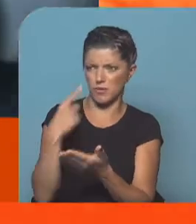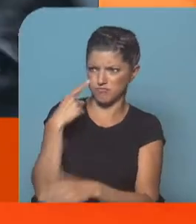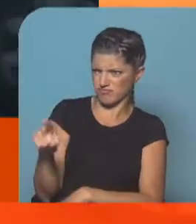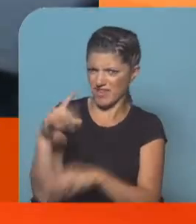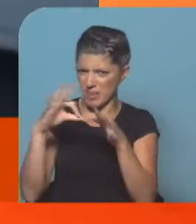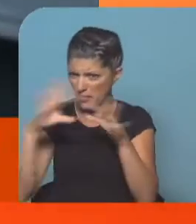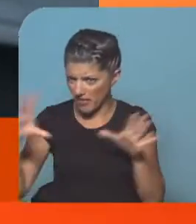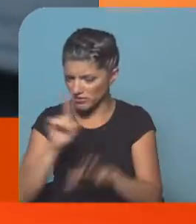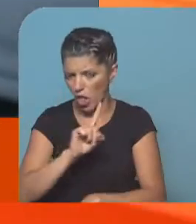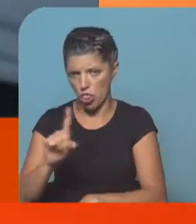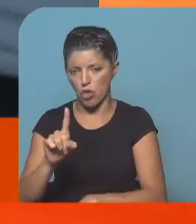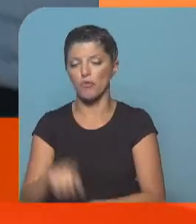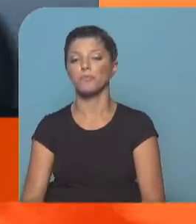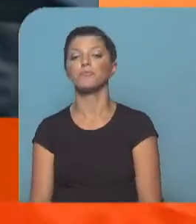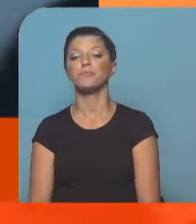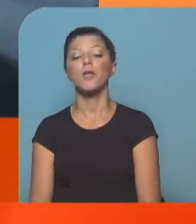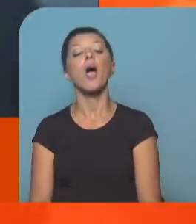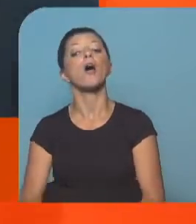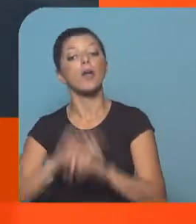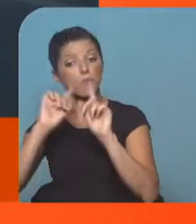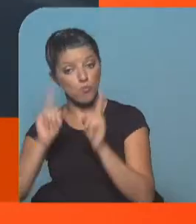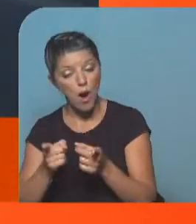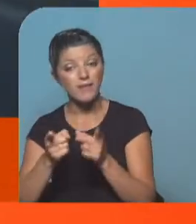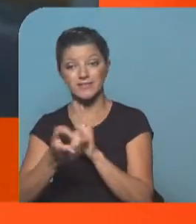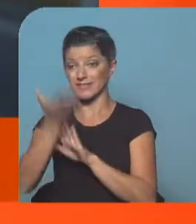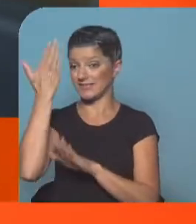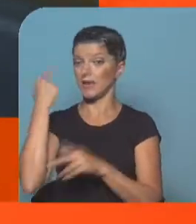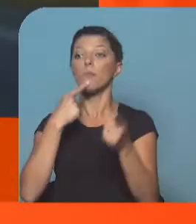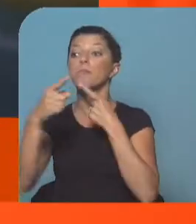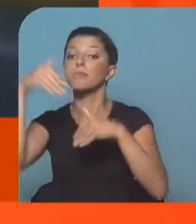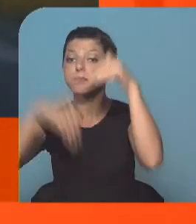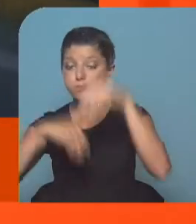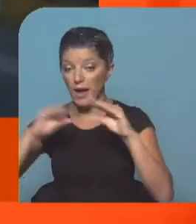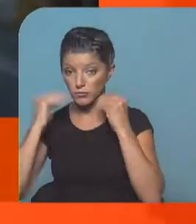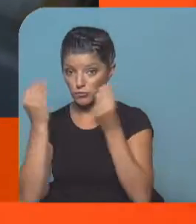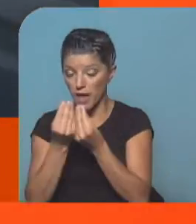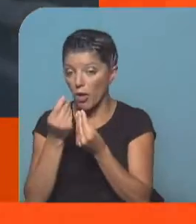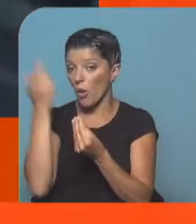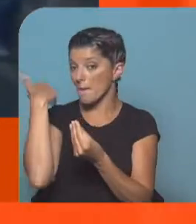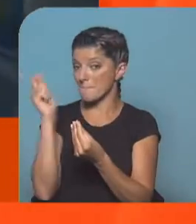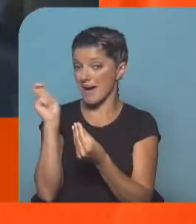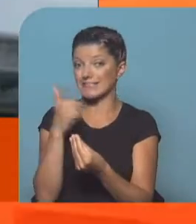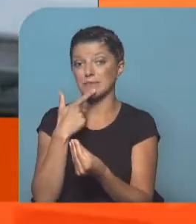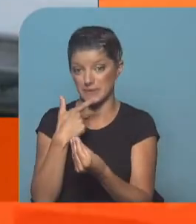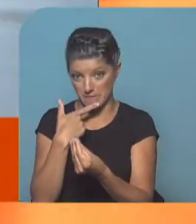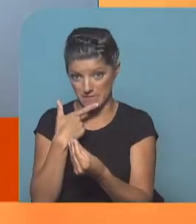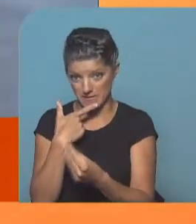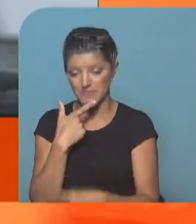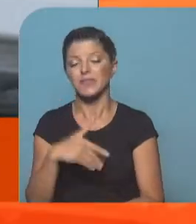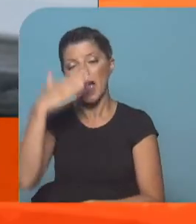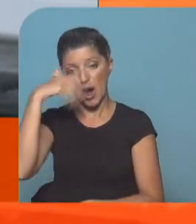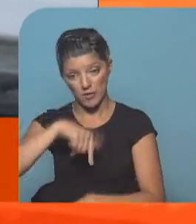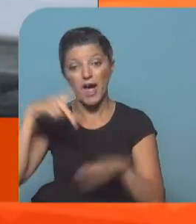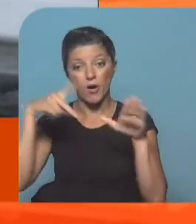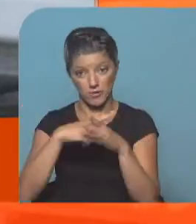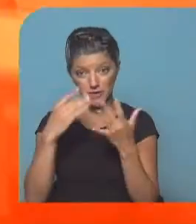independencia de esa región autónoma, a pesar de los resultados del referéndum de septiembre pasado. Todos los detalles, como siempre, en